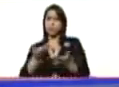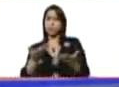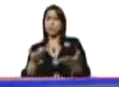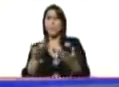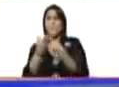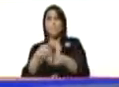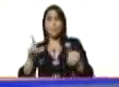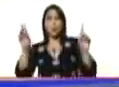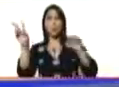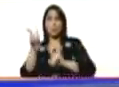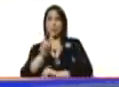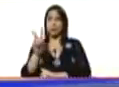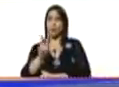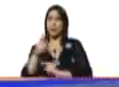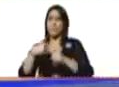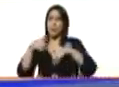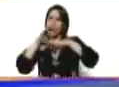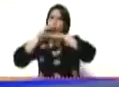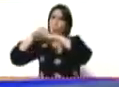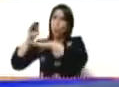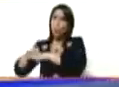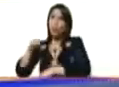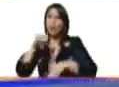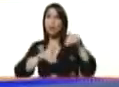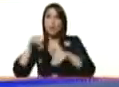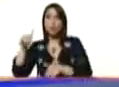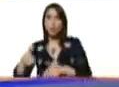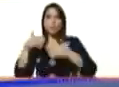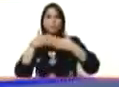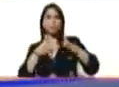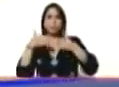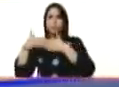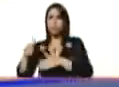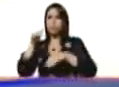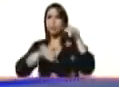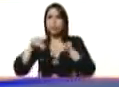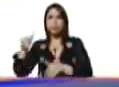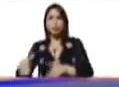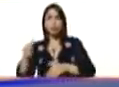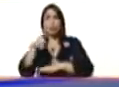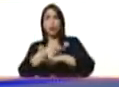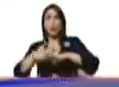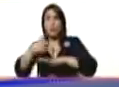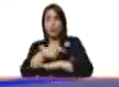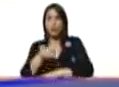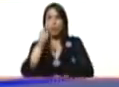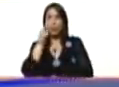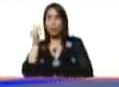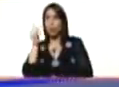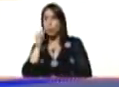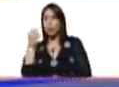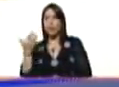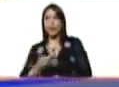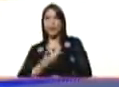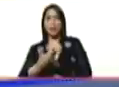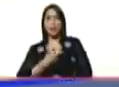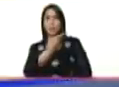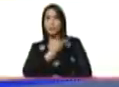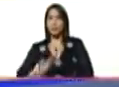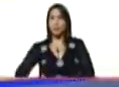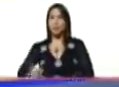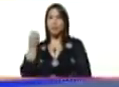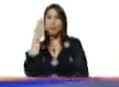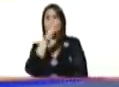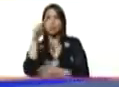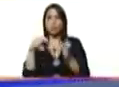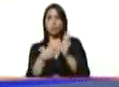Venezuela, para convocar elecciones, garantizar elecciones de gobernadores, de alcaldes, de presidentes, de Asamblea